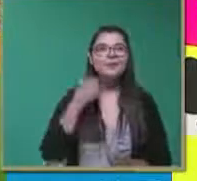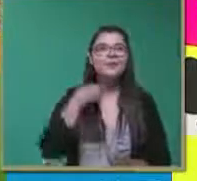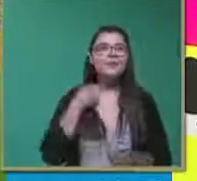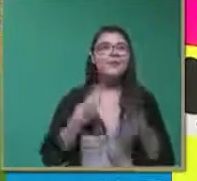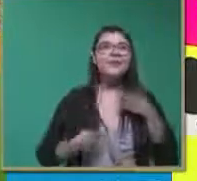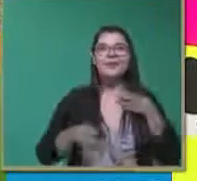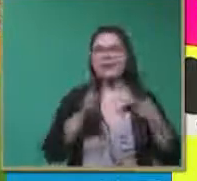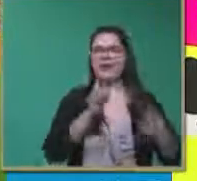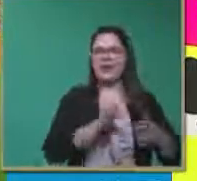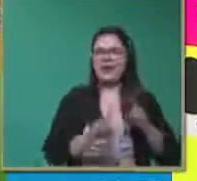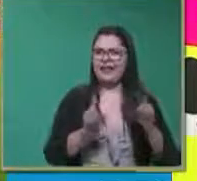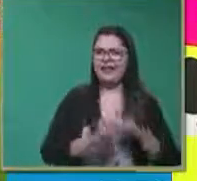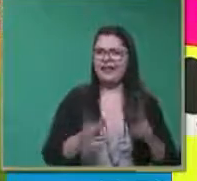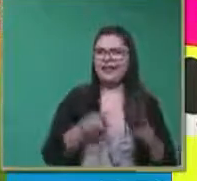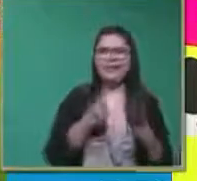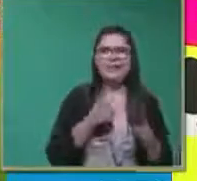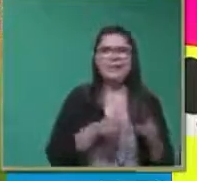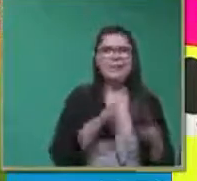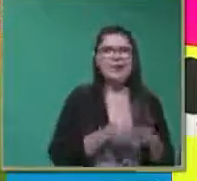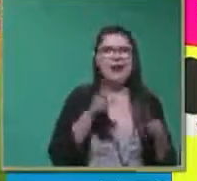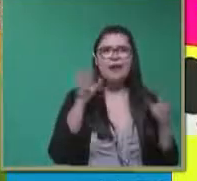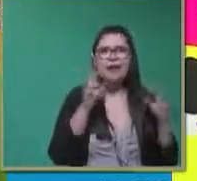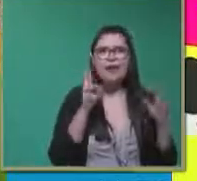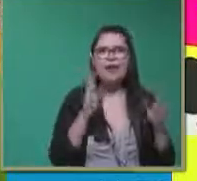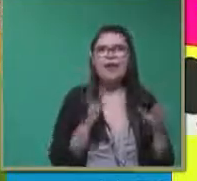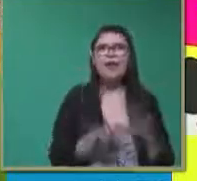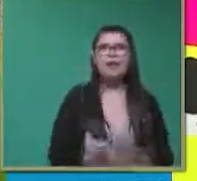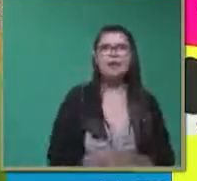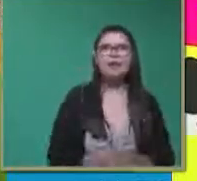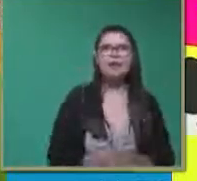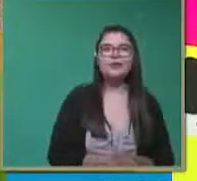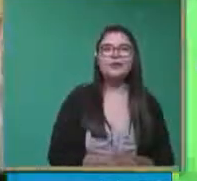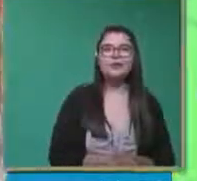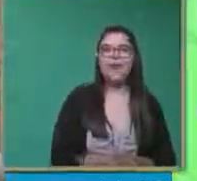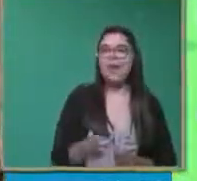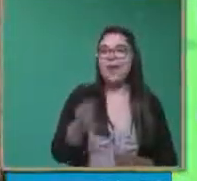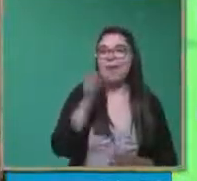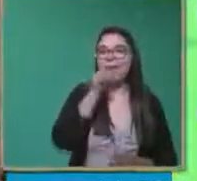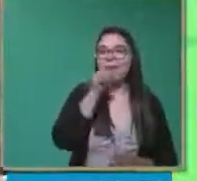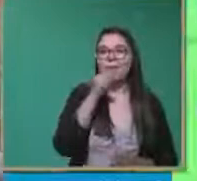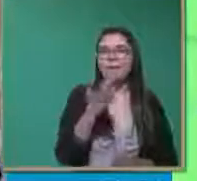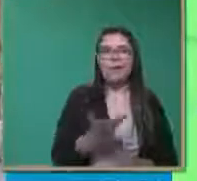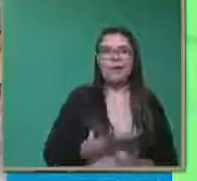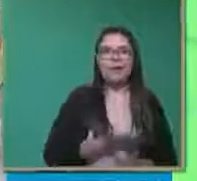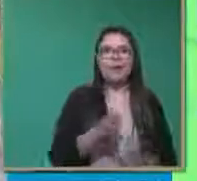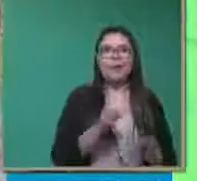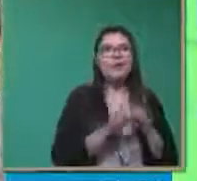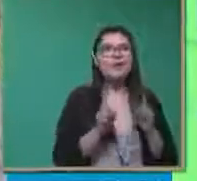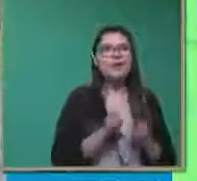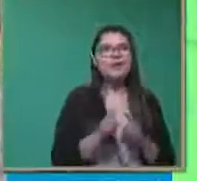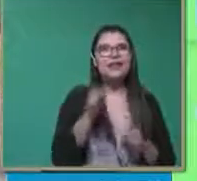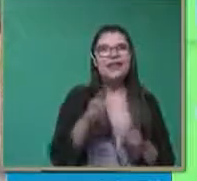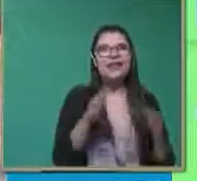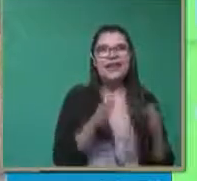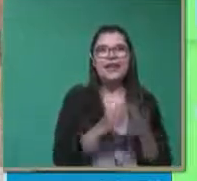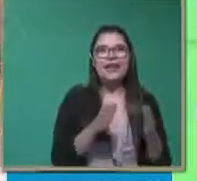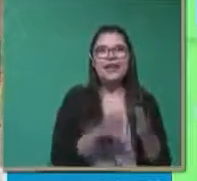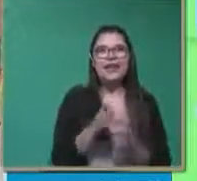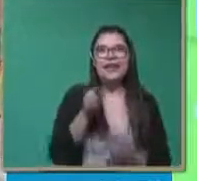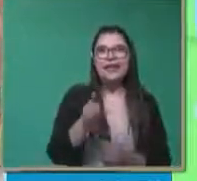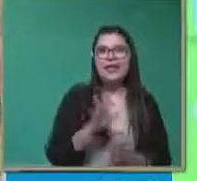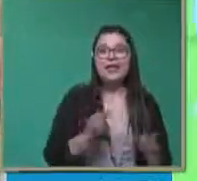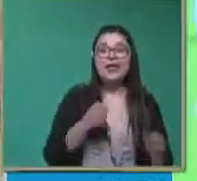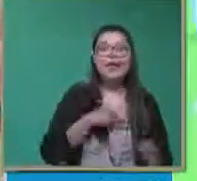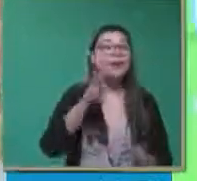palomas y a ver, y aquí otros actos de alto ilusionismo. Por ejemplo, se lo pueden mostrar, la casita de espadas que ya está disponible en YouTube,